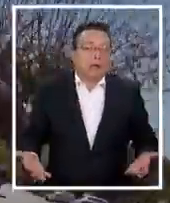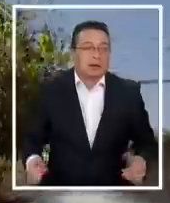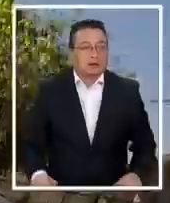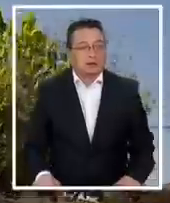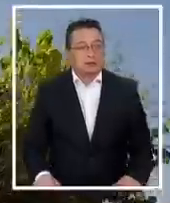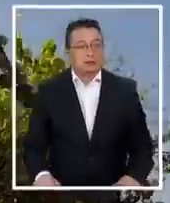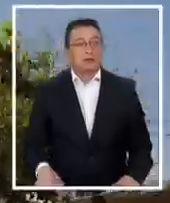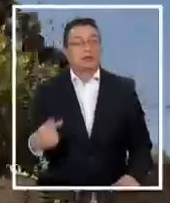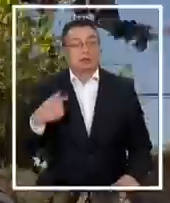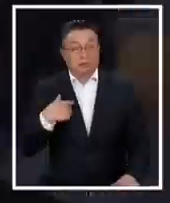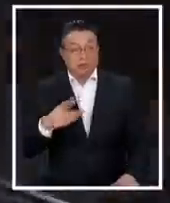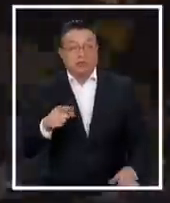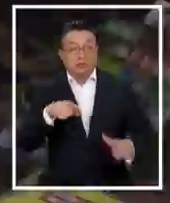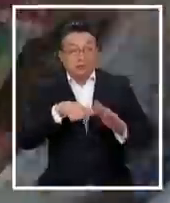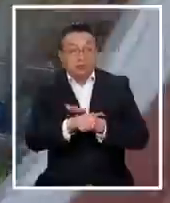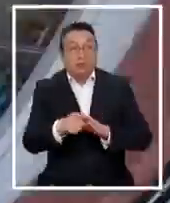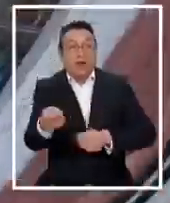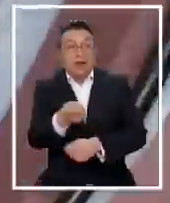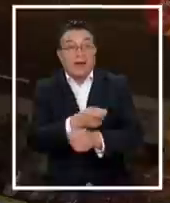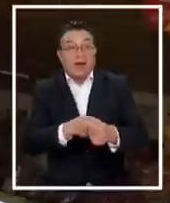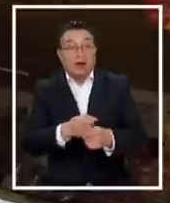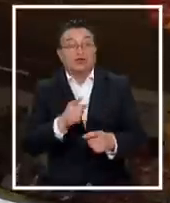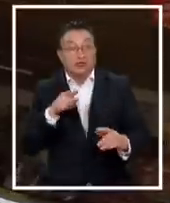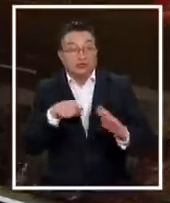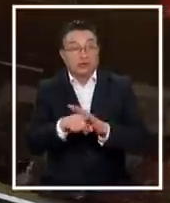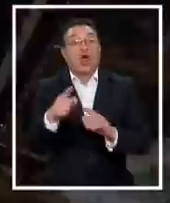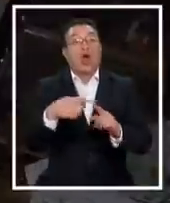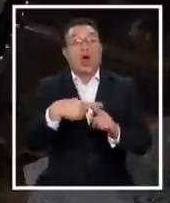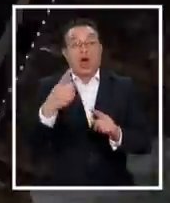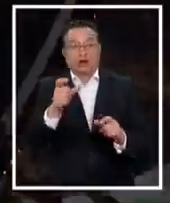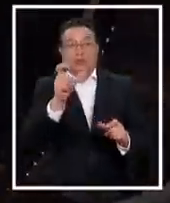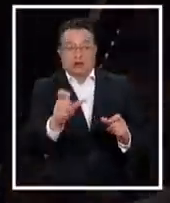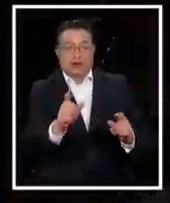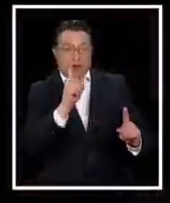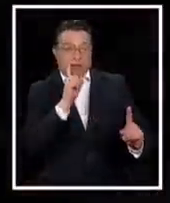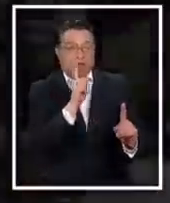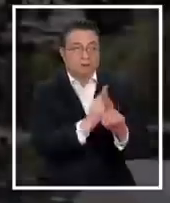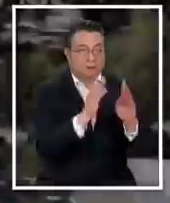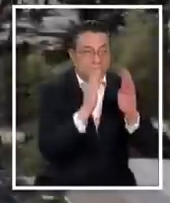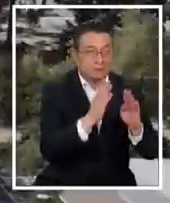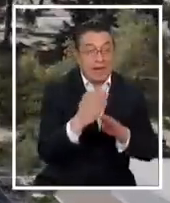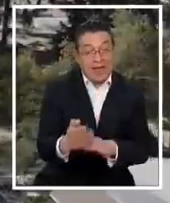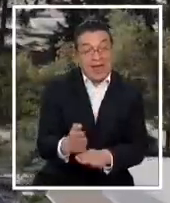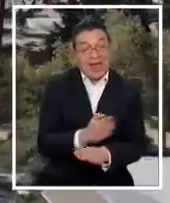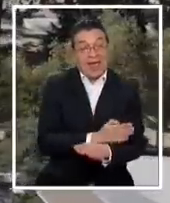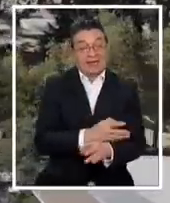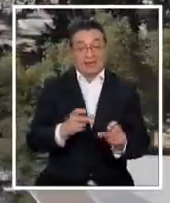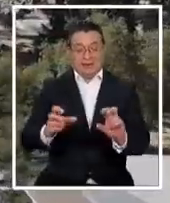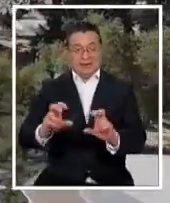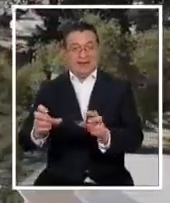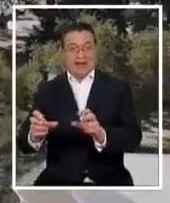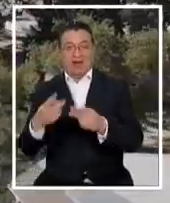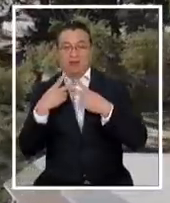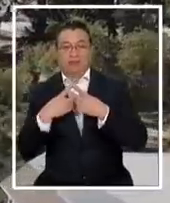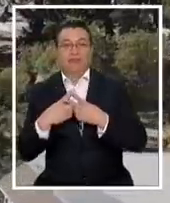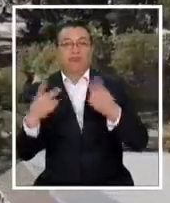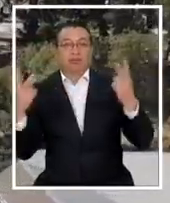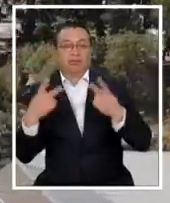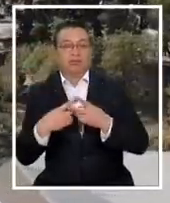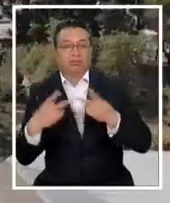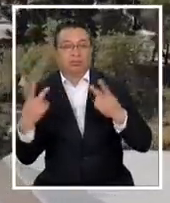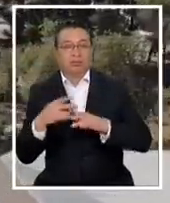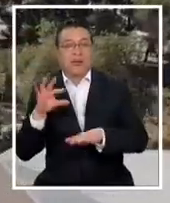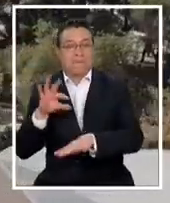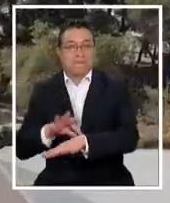Cuando lo encontramos en este negocio, venía de atender a otro paciente. Antes había estado en la radio donde participa en su calidad